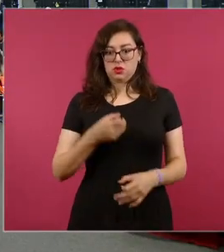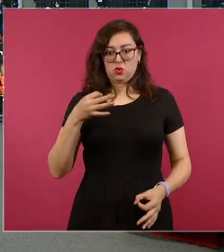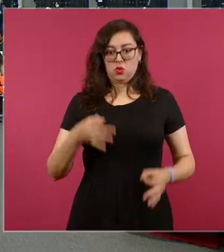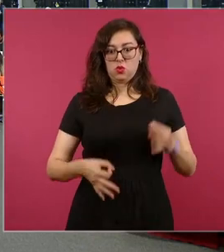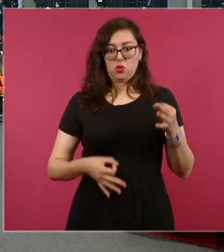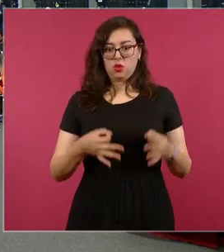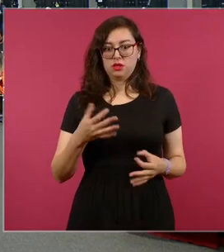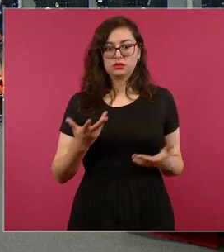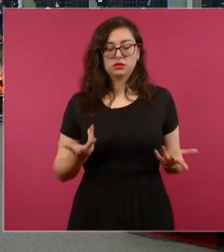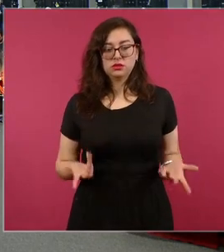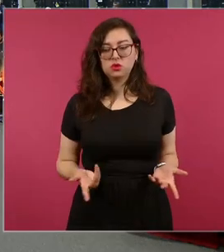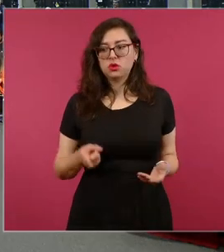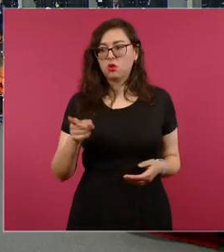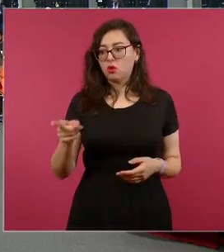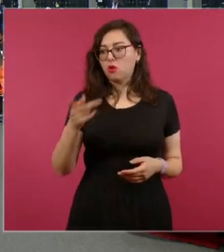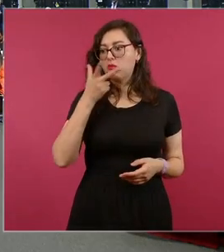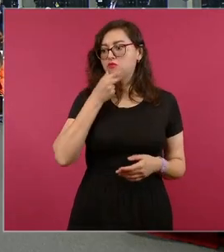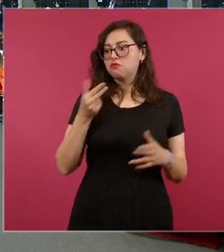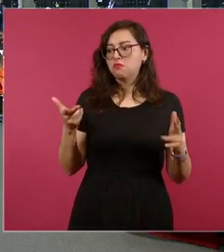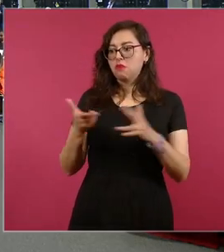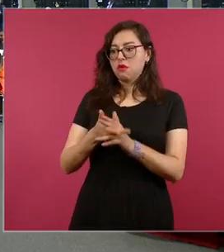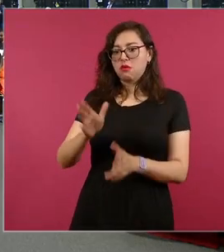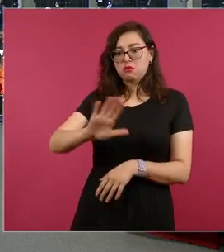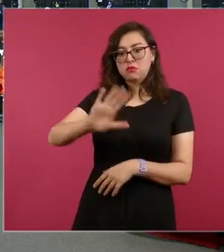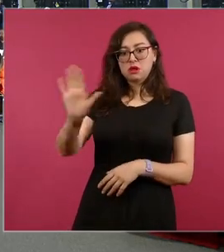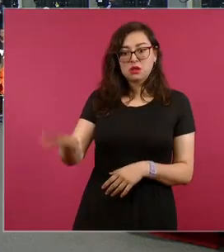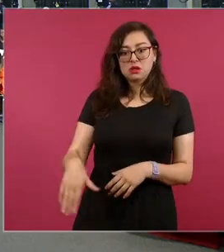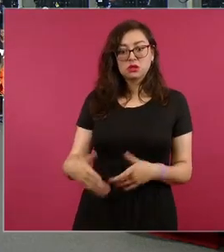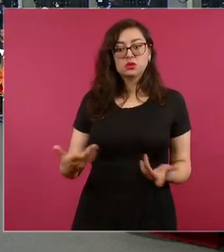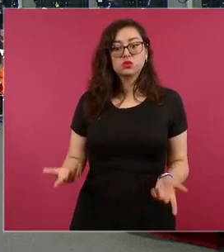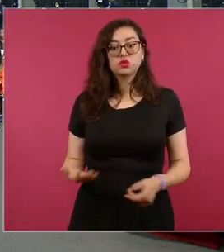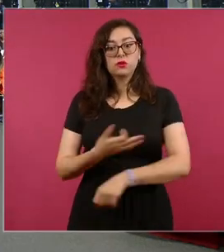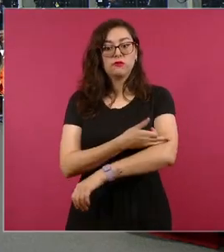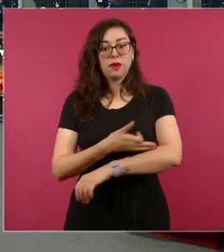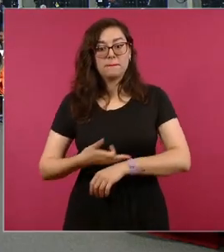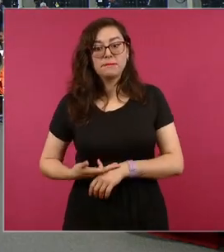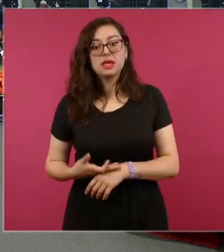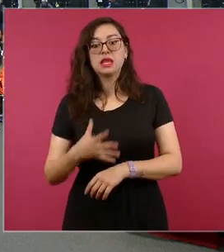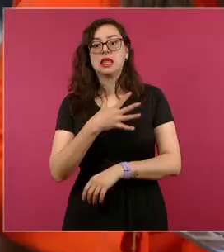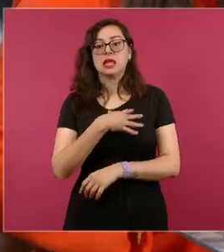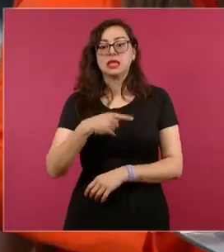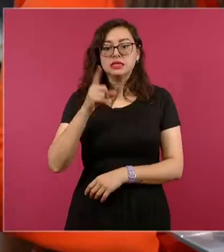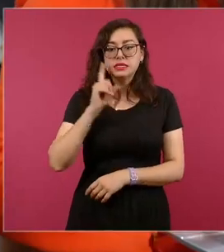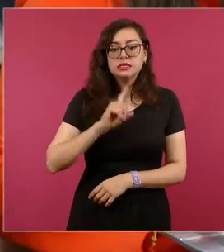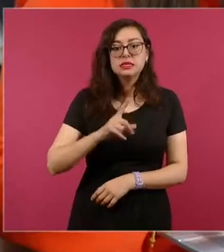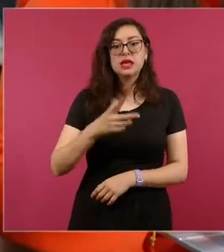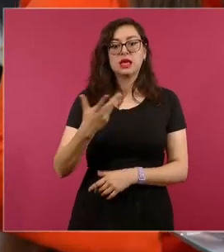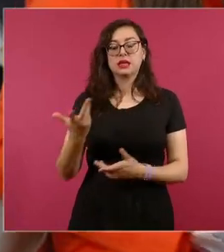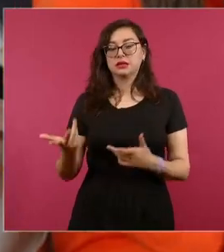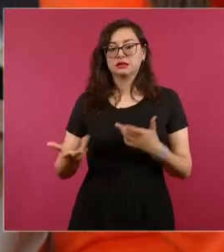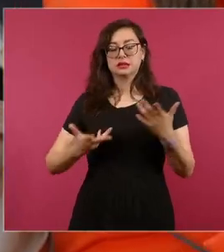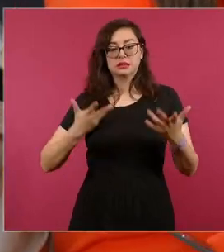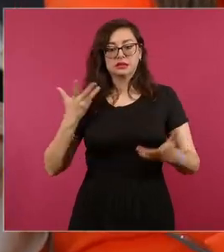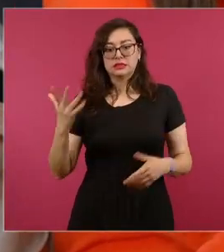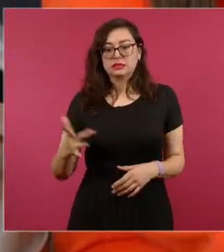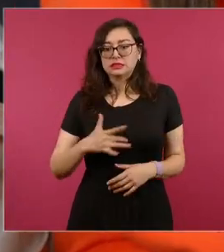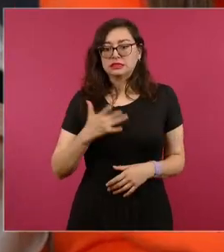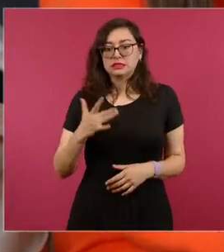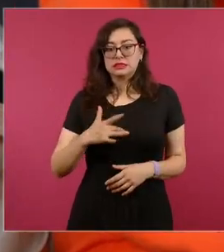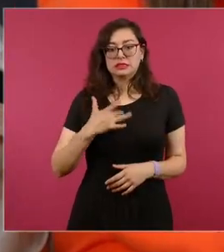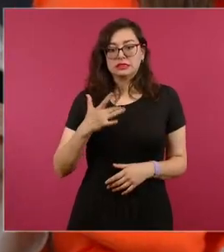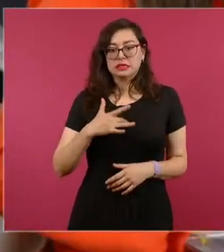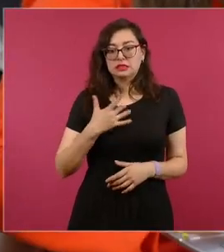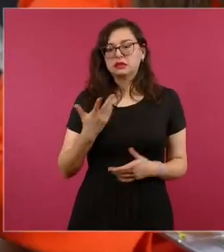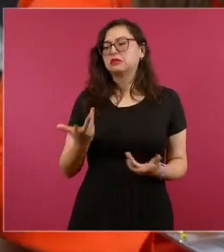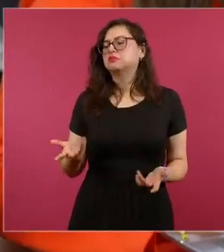además, esta familia que fuimos, la entrevistamos, sí, a su hija y a estos familiares que dicen, ellos les proponen tener una